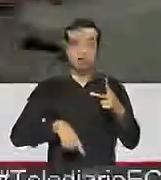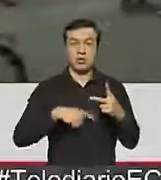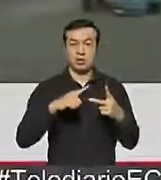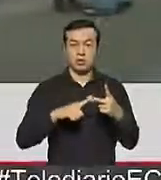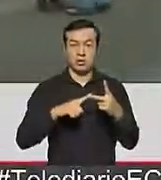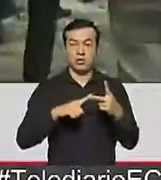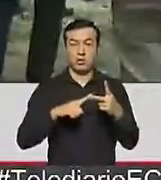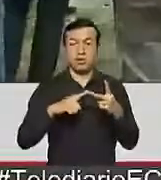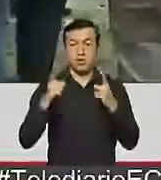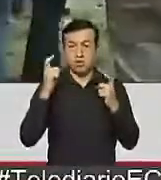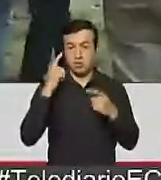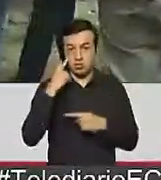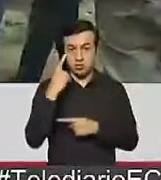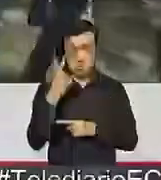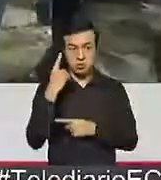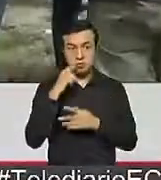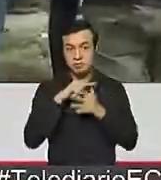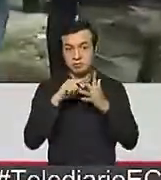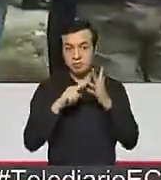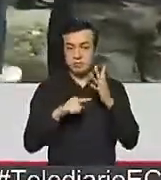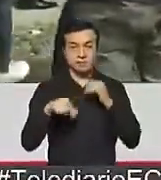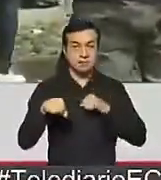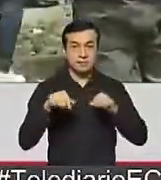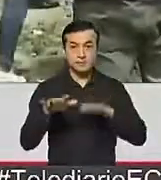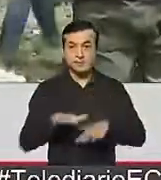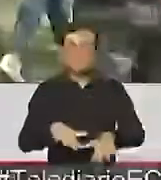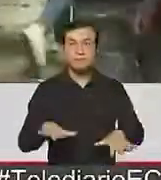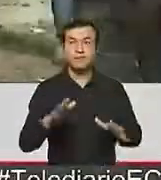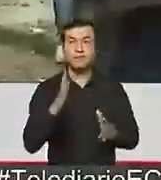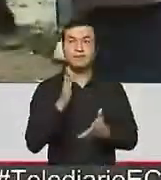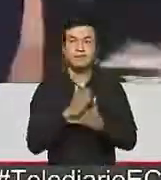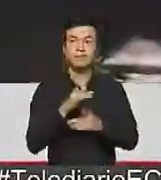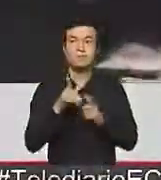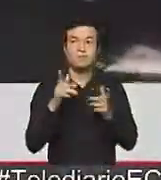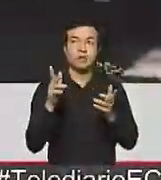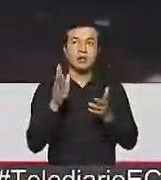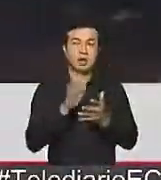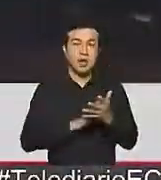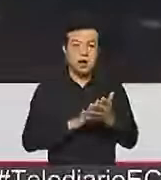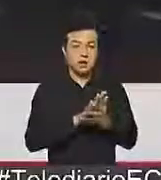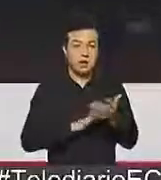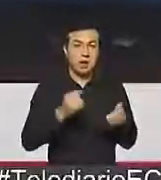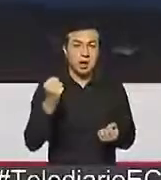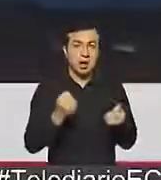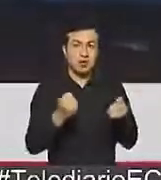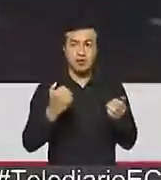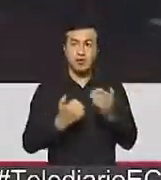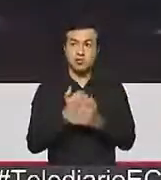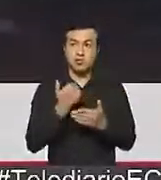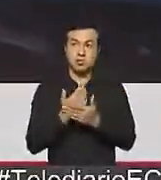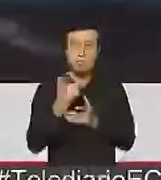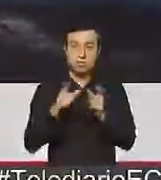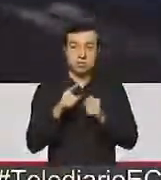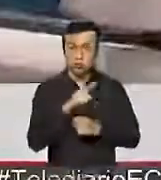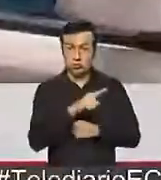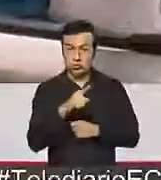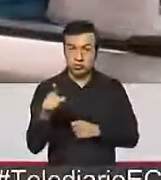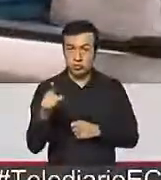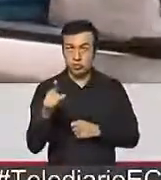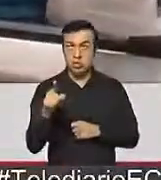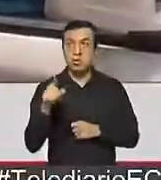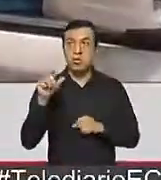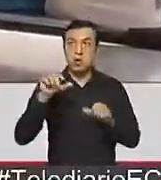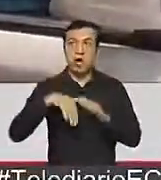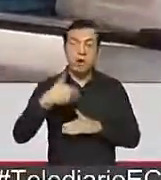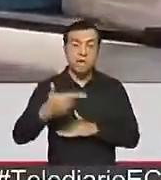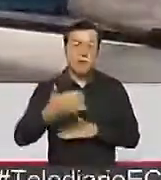de Control efectuaron distintos operativos preventivos para retirar lavadoras de vehículos improvisadas de personas que hacen un mal uso